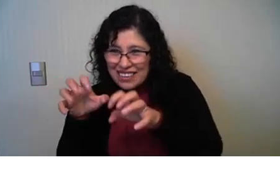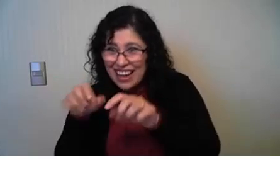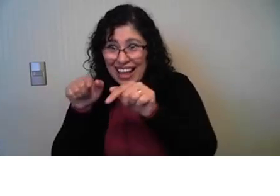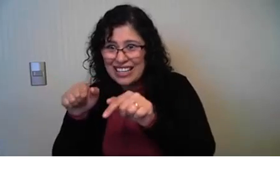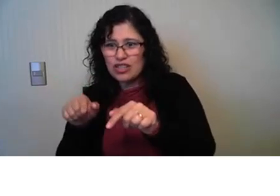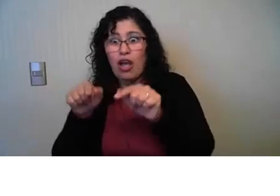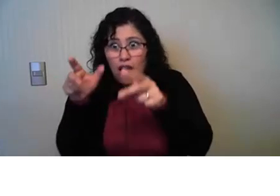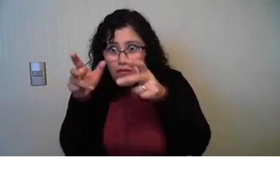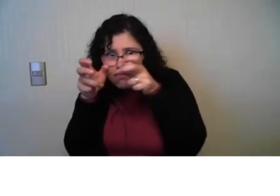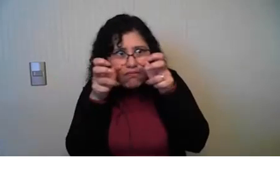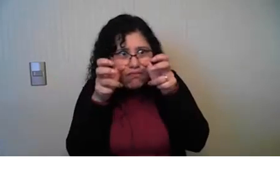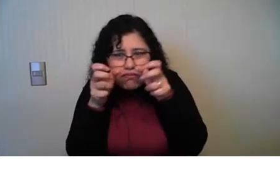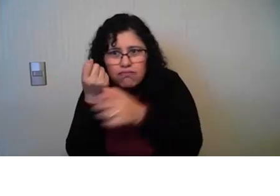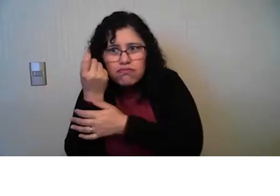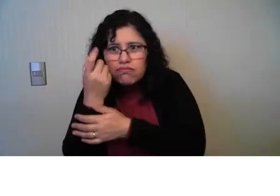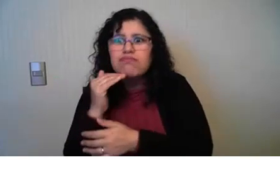proprioceptivo que les permite